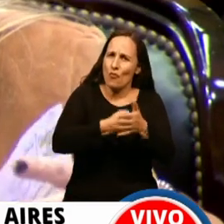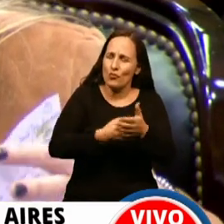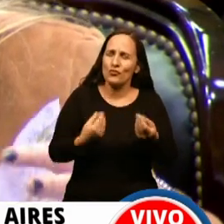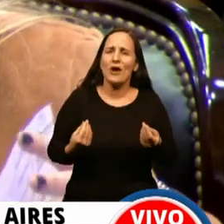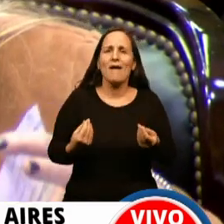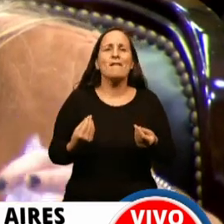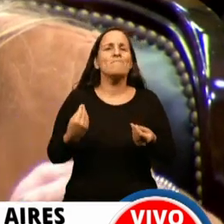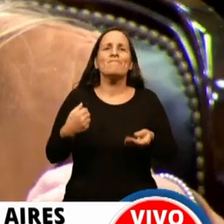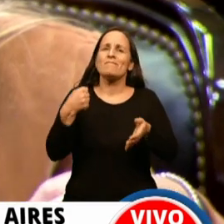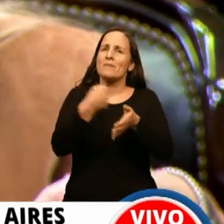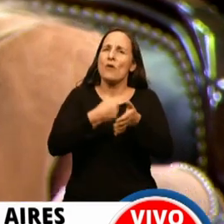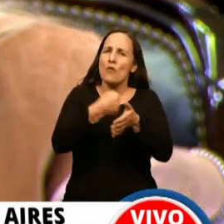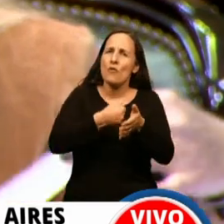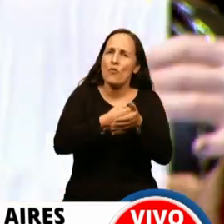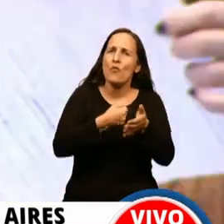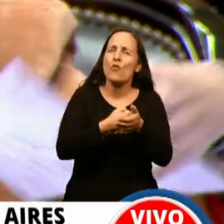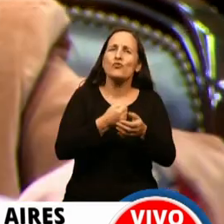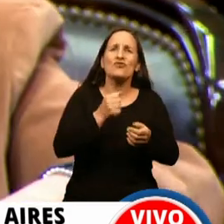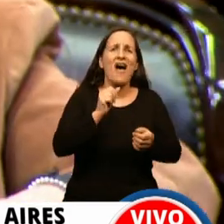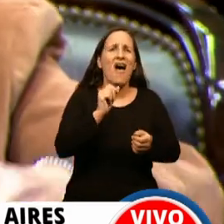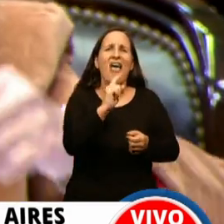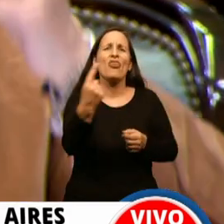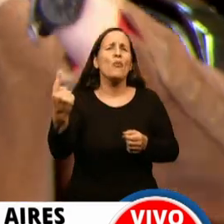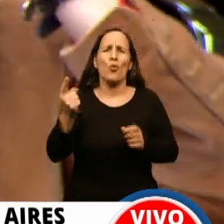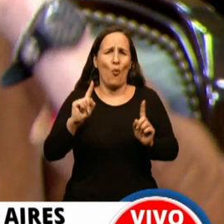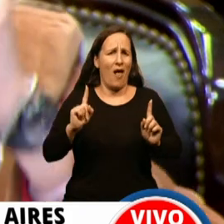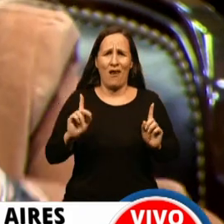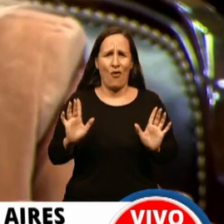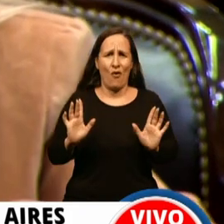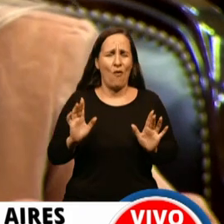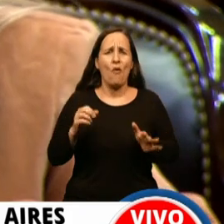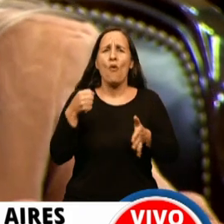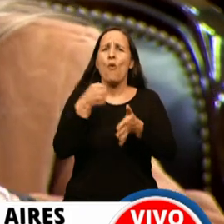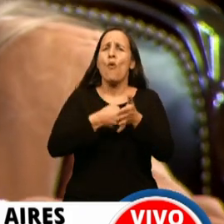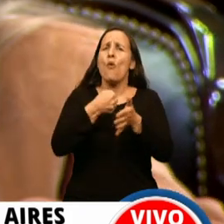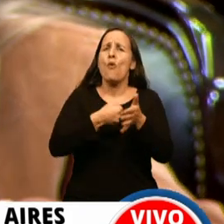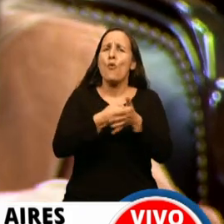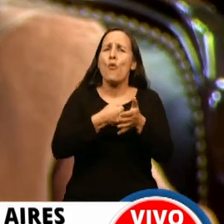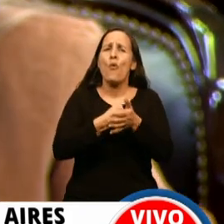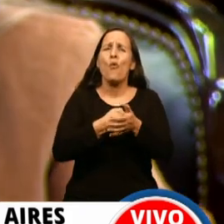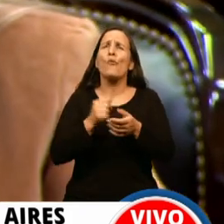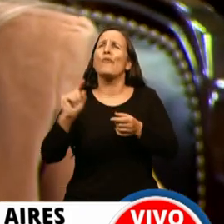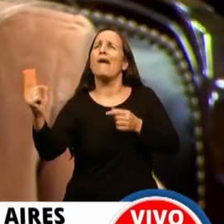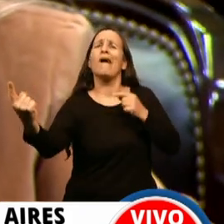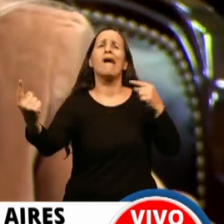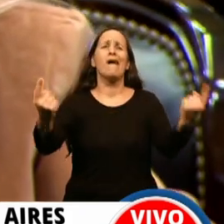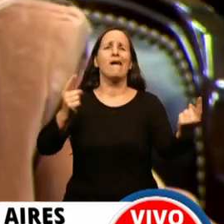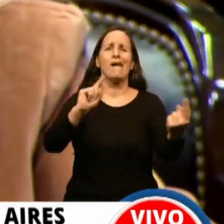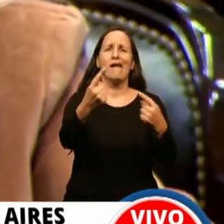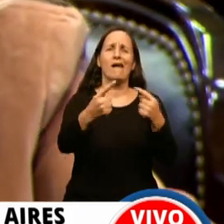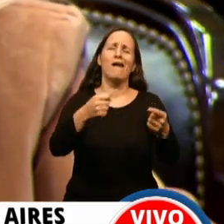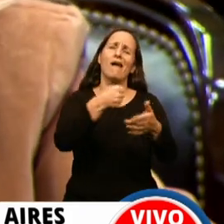que nunca fue individual nunca fue una lucha de solitarias aisladas